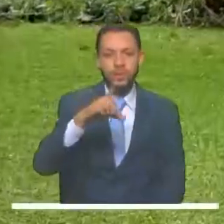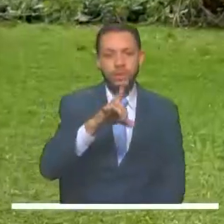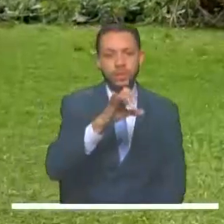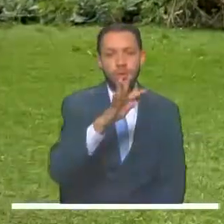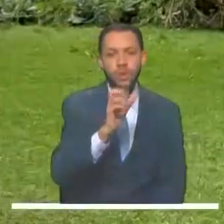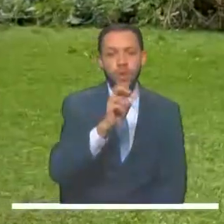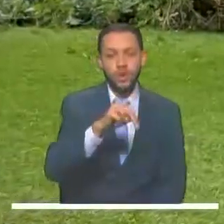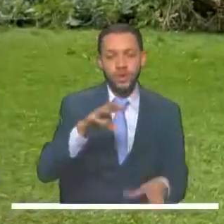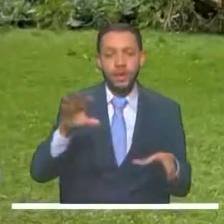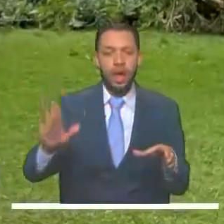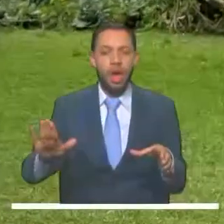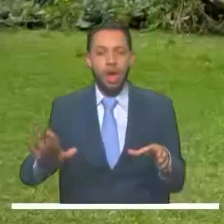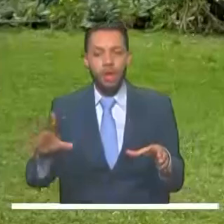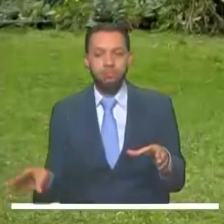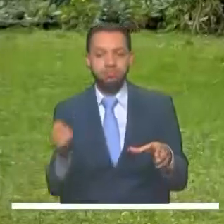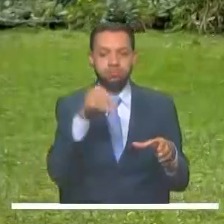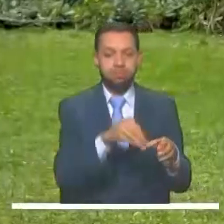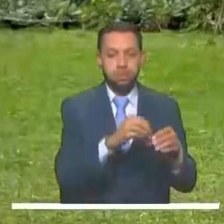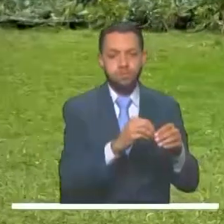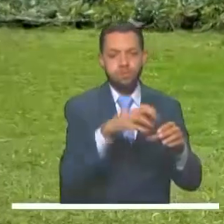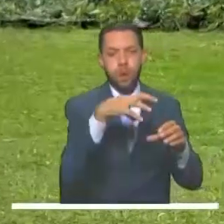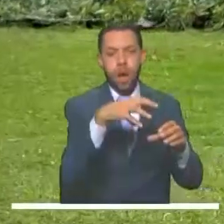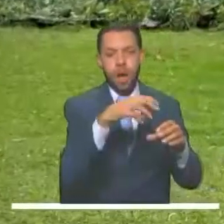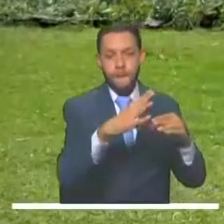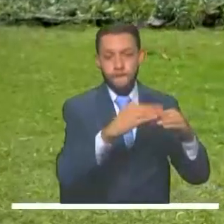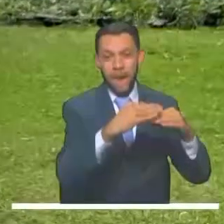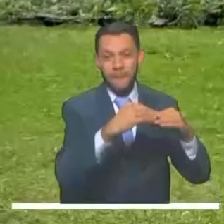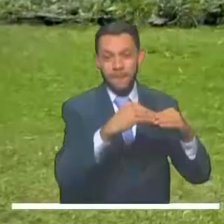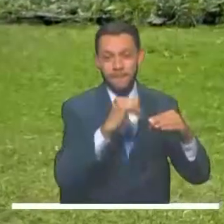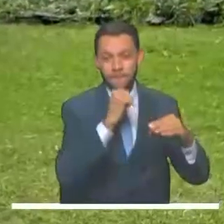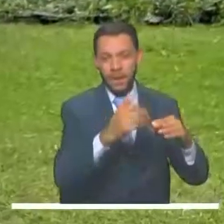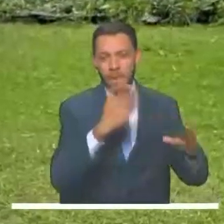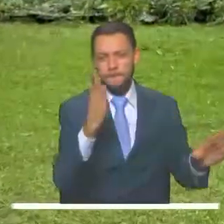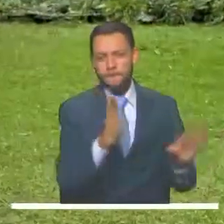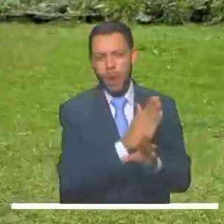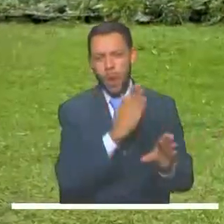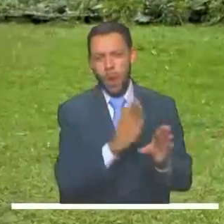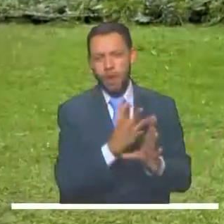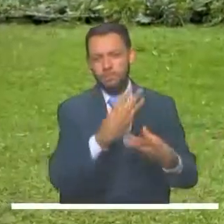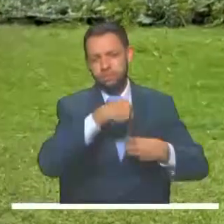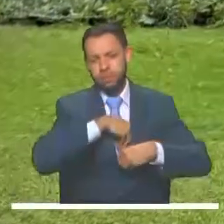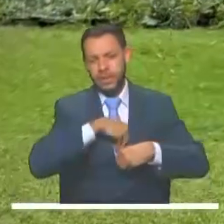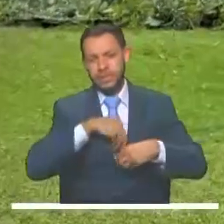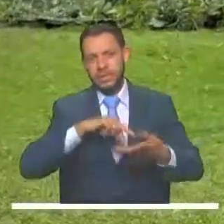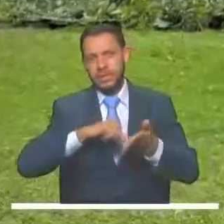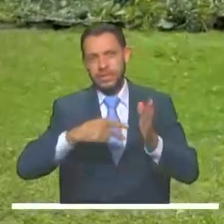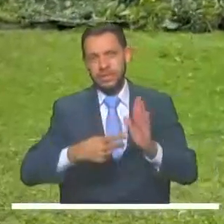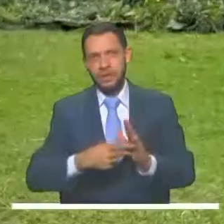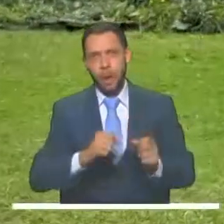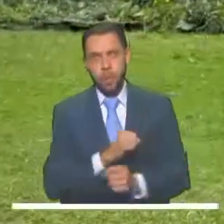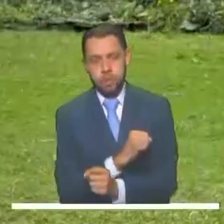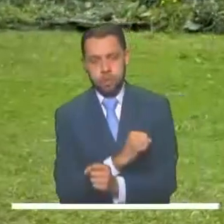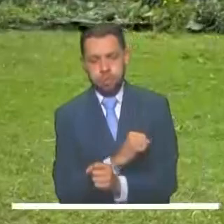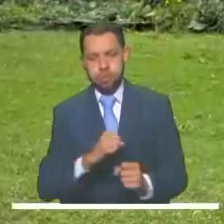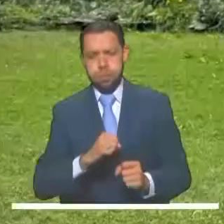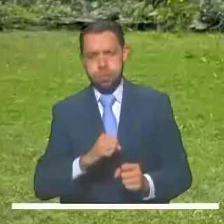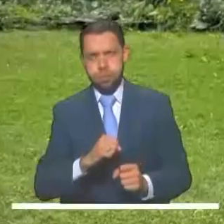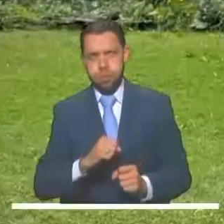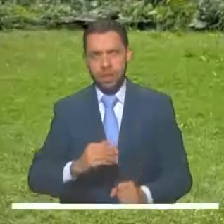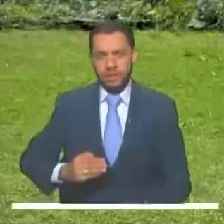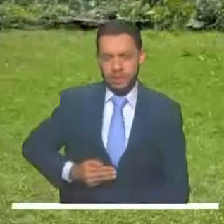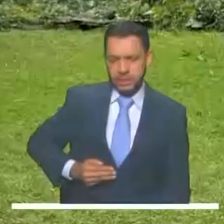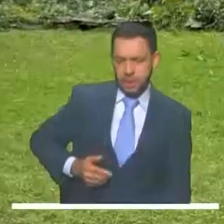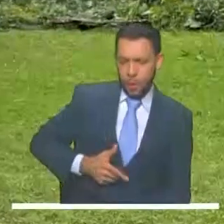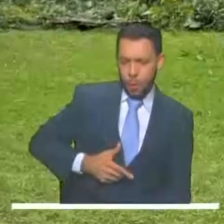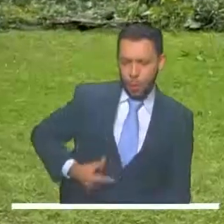y si lo combinamos con lácteos más harinas vamos a llegar a un proceso que llamamos sobrepeso el hígado se va cargando de